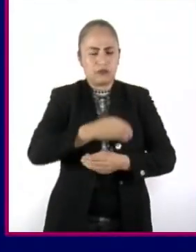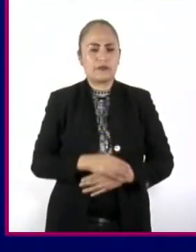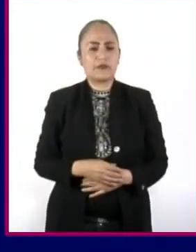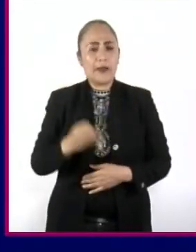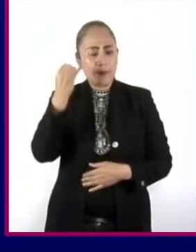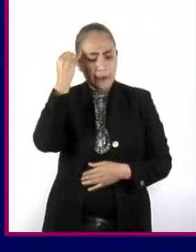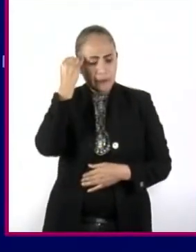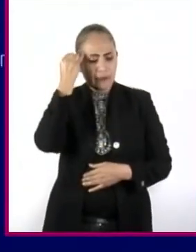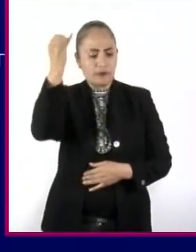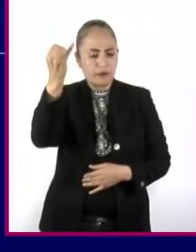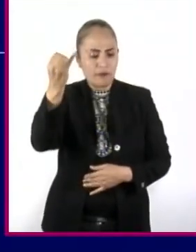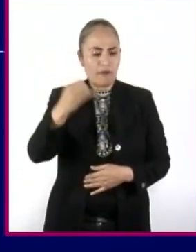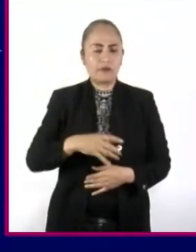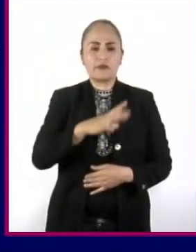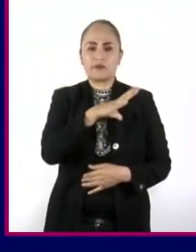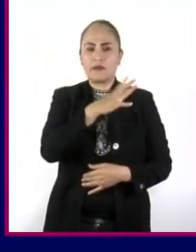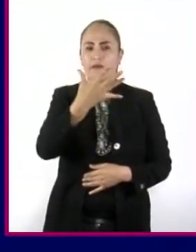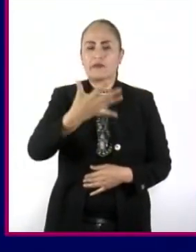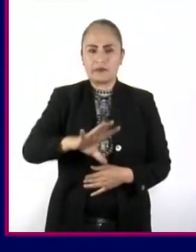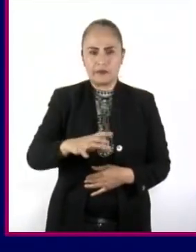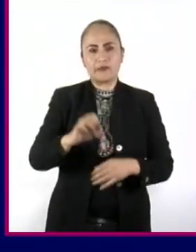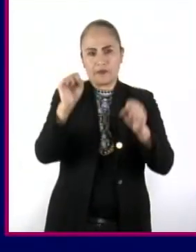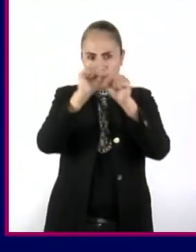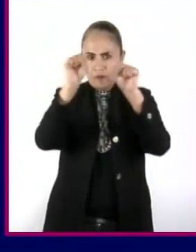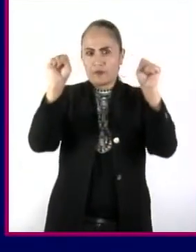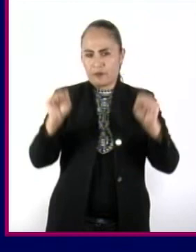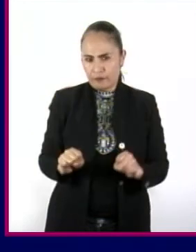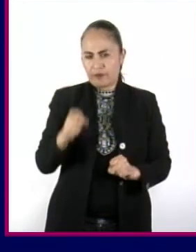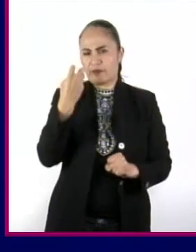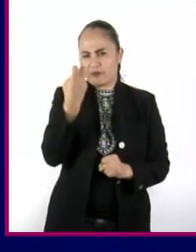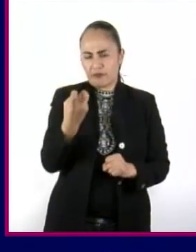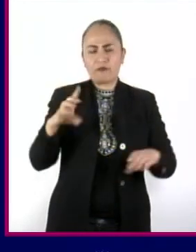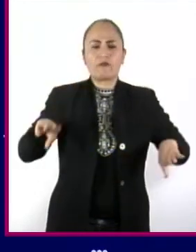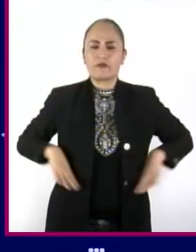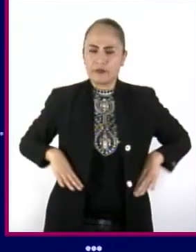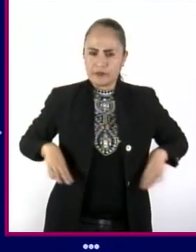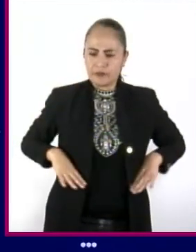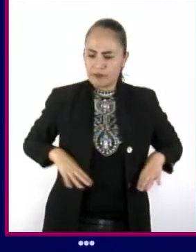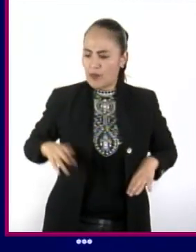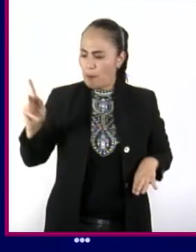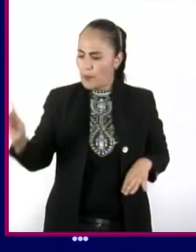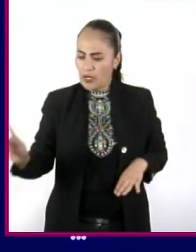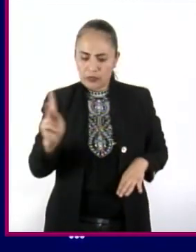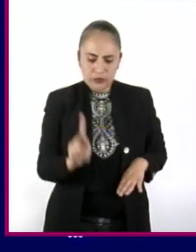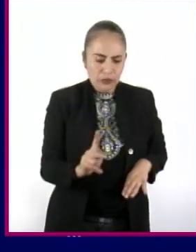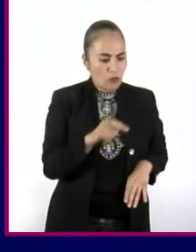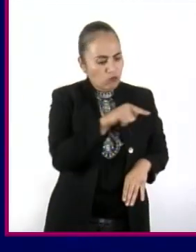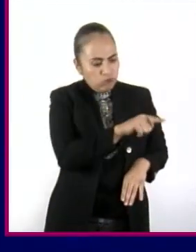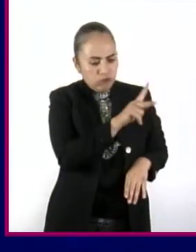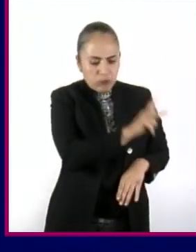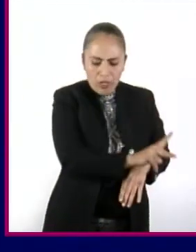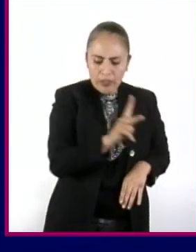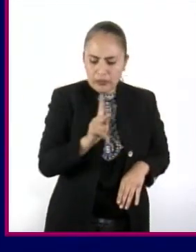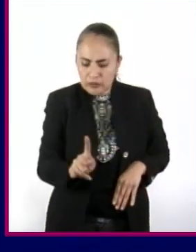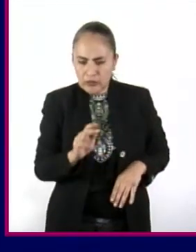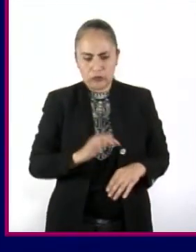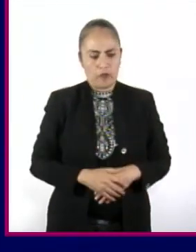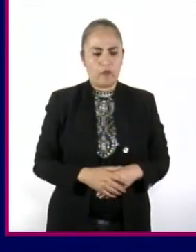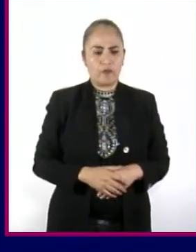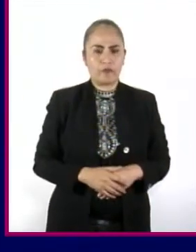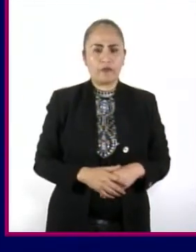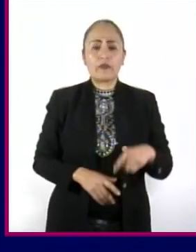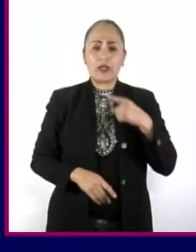teoría general de sistemas trata de hallar propiedades comunes a los sistemas de cualquier tipo. Para Bertalanffy era